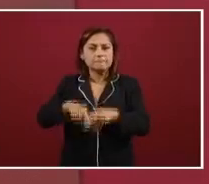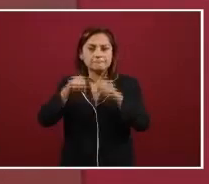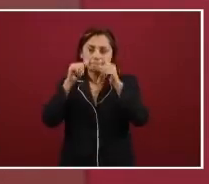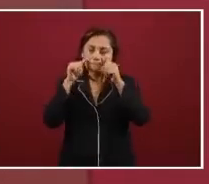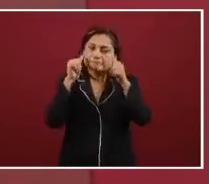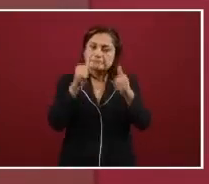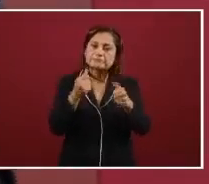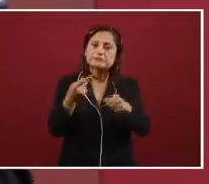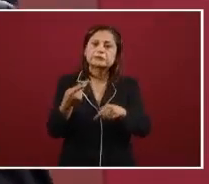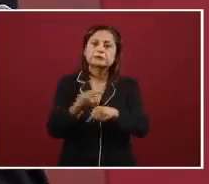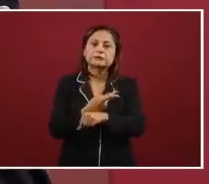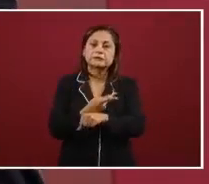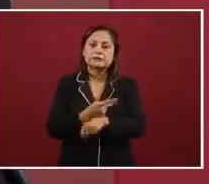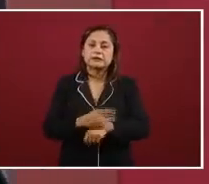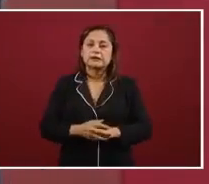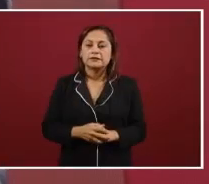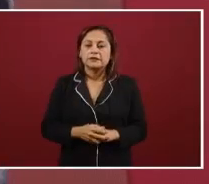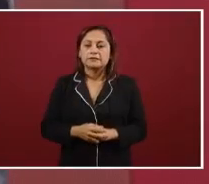que